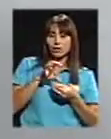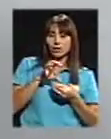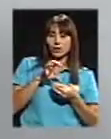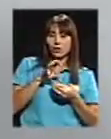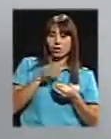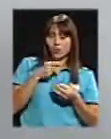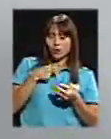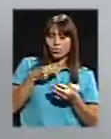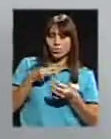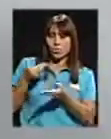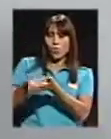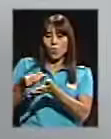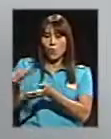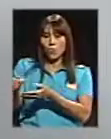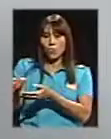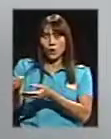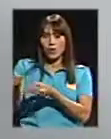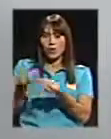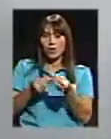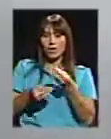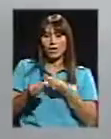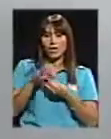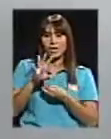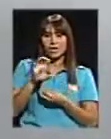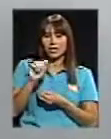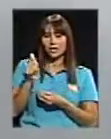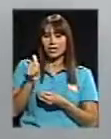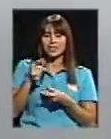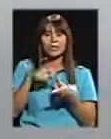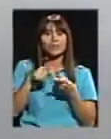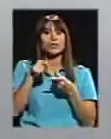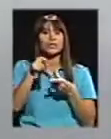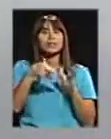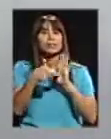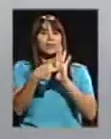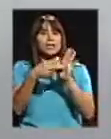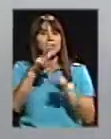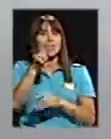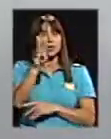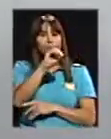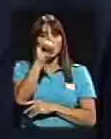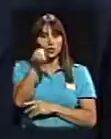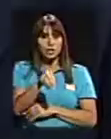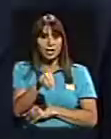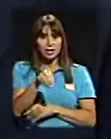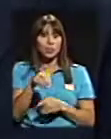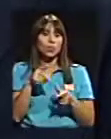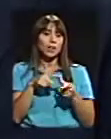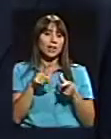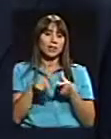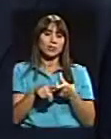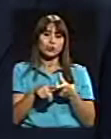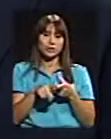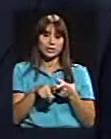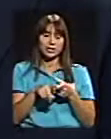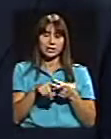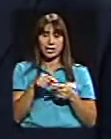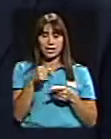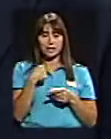colones representan 2%, ¿verdad? Entonces, si uno le suma a los 4% que recibe la